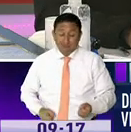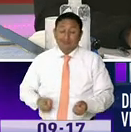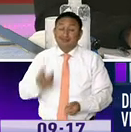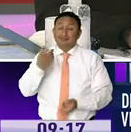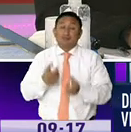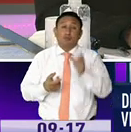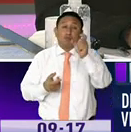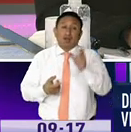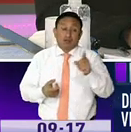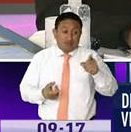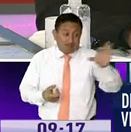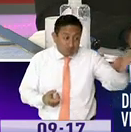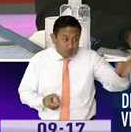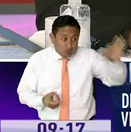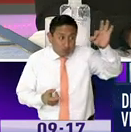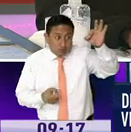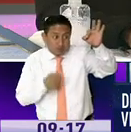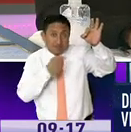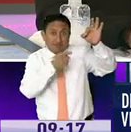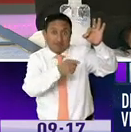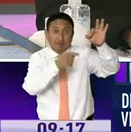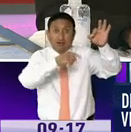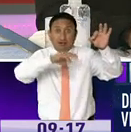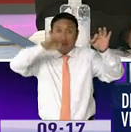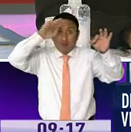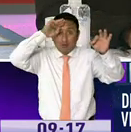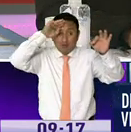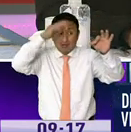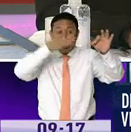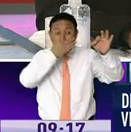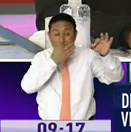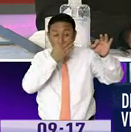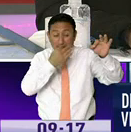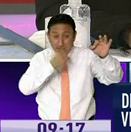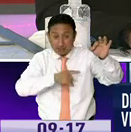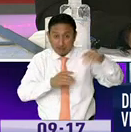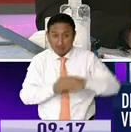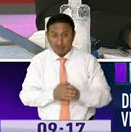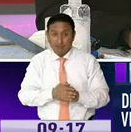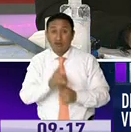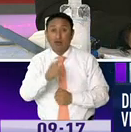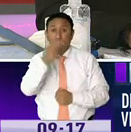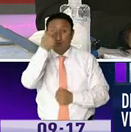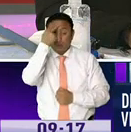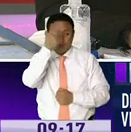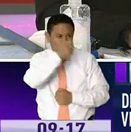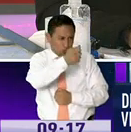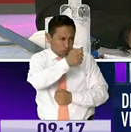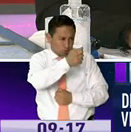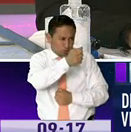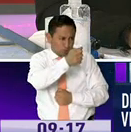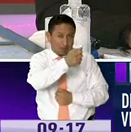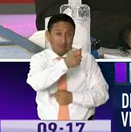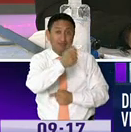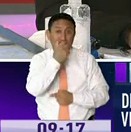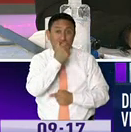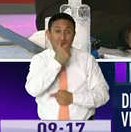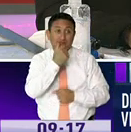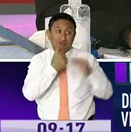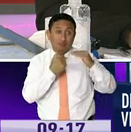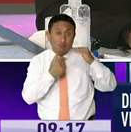una de las personas que están en el vehículo que presentan síntomas luego de pasar el lector de temperatura, con la temperatura